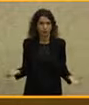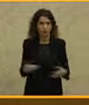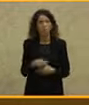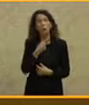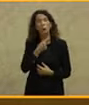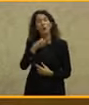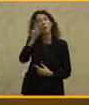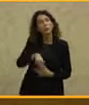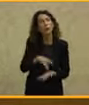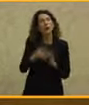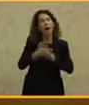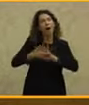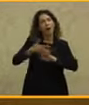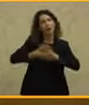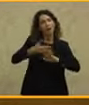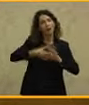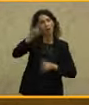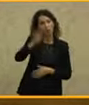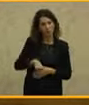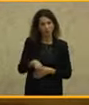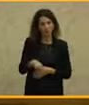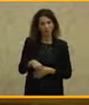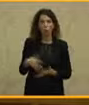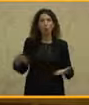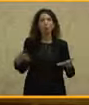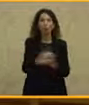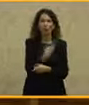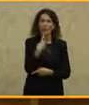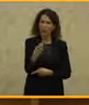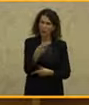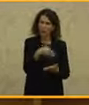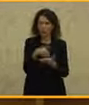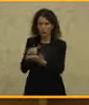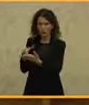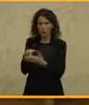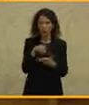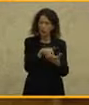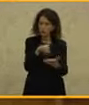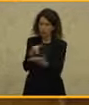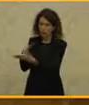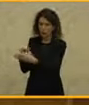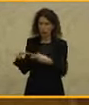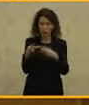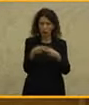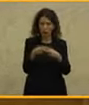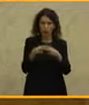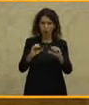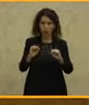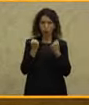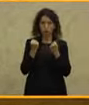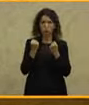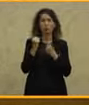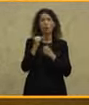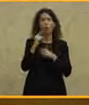Me gustaría que también se hablase de todas las dificultades, de todos los obstáculos que nos pone la sociedad y tenemos que ir